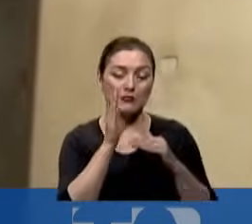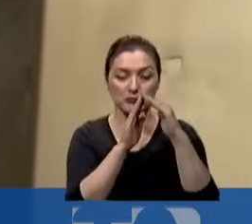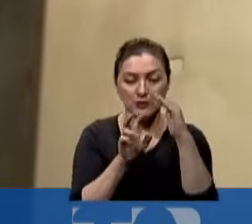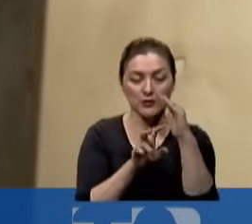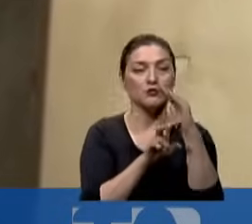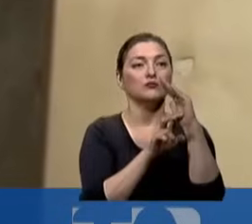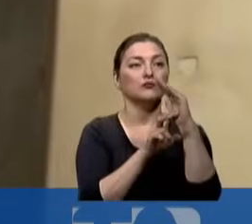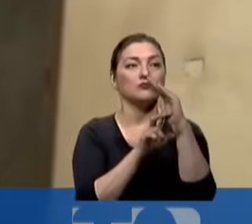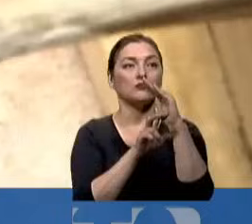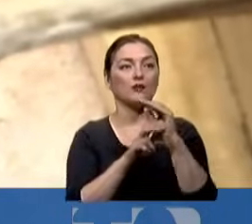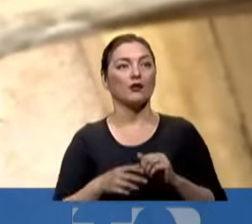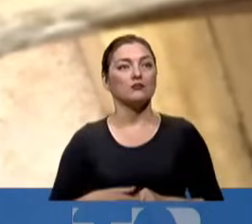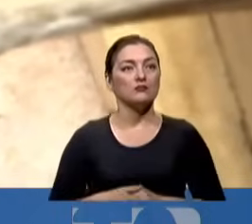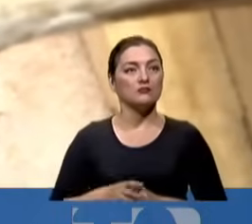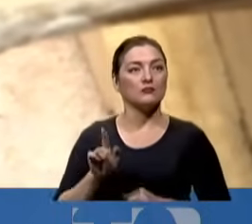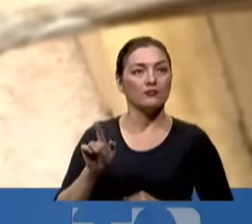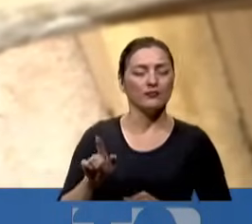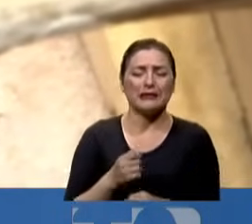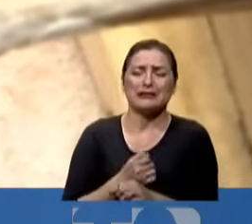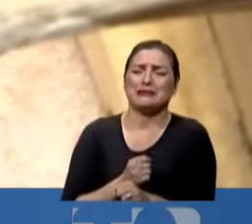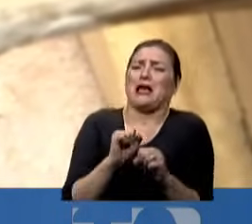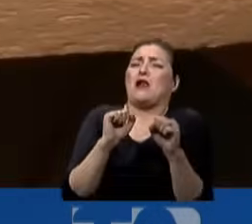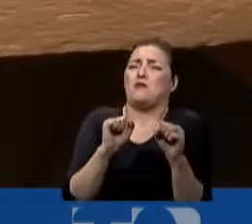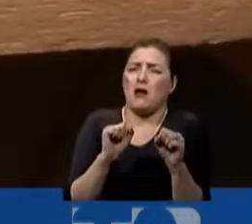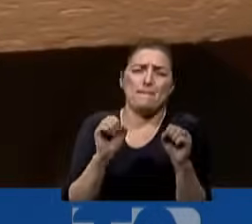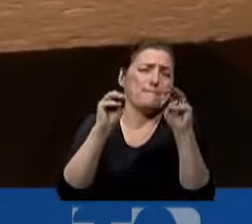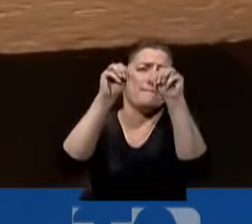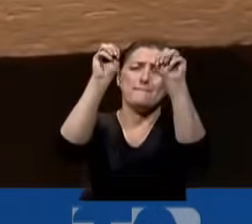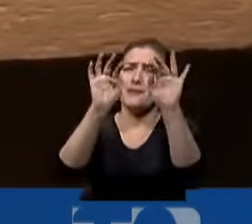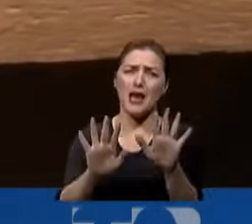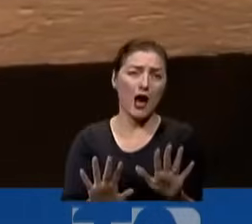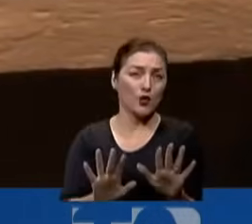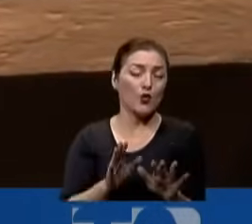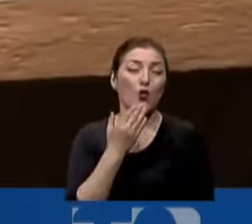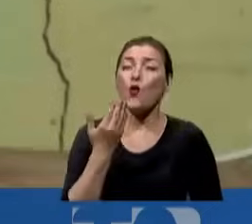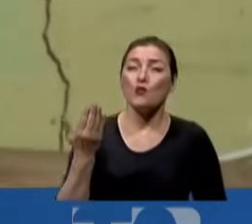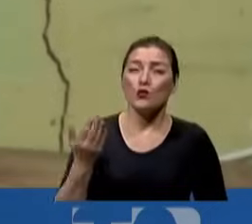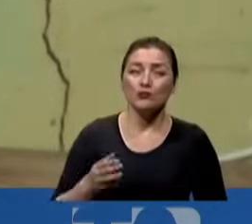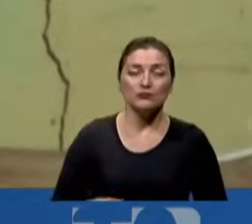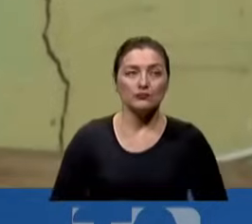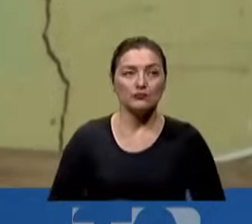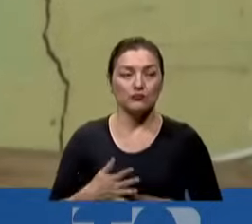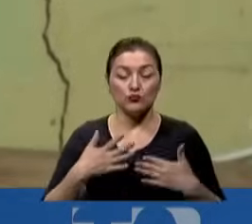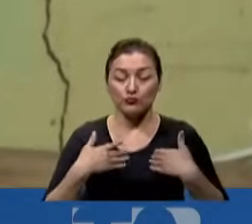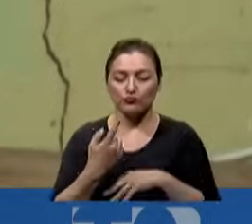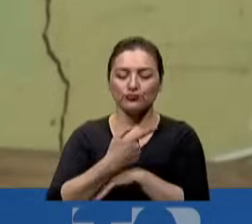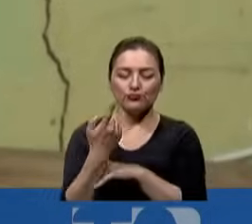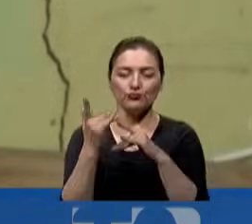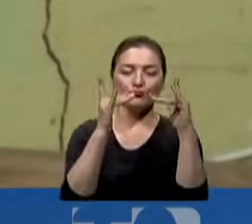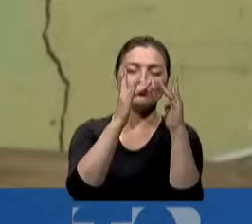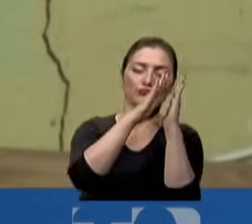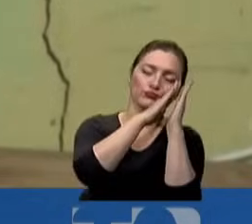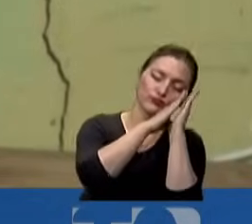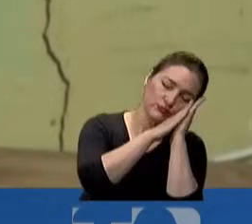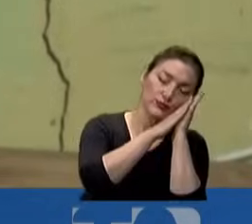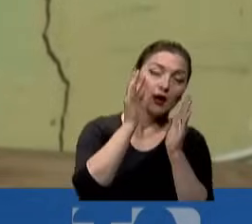relata cómo por coincidencia se salvó cuando el tumbado de su casa cayó repentinamente. Un día yo estaba durmiendo, mi esposa me